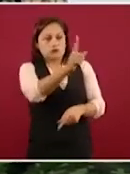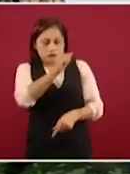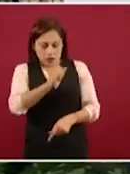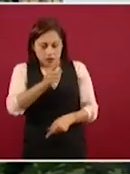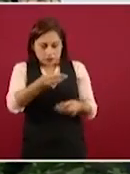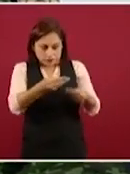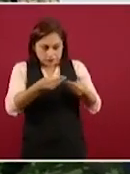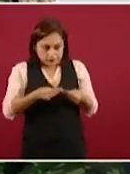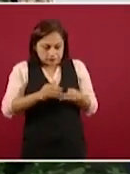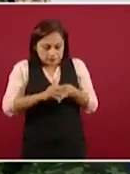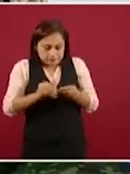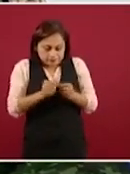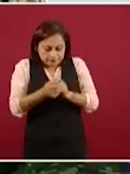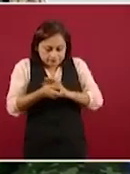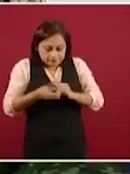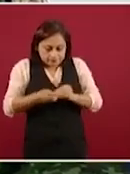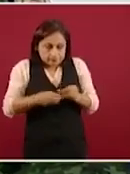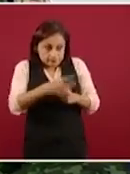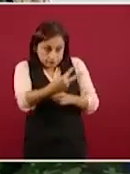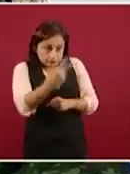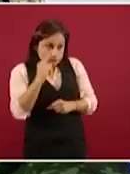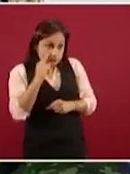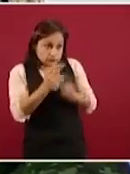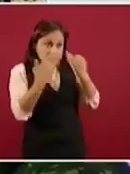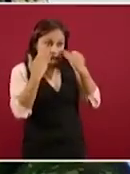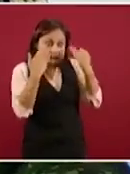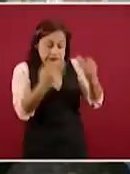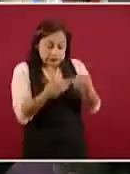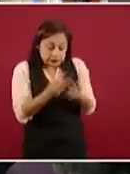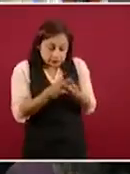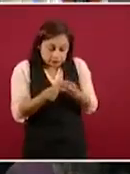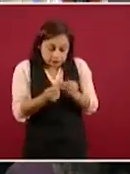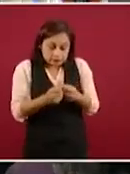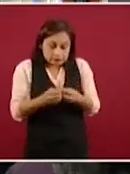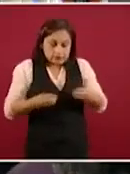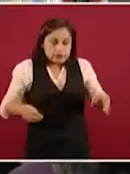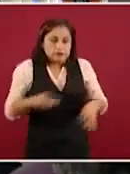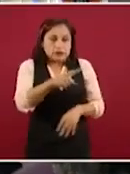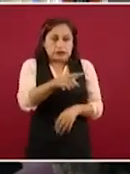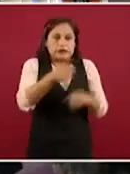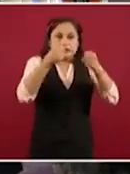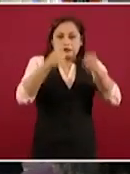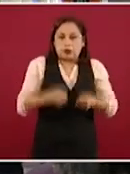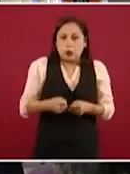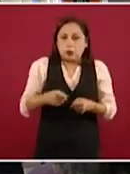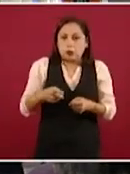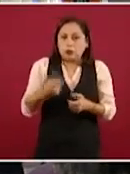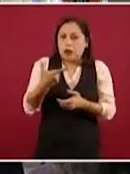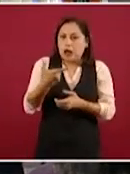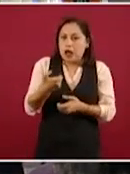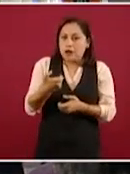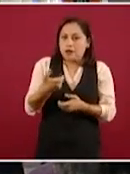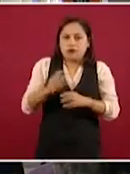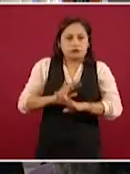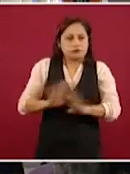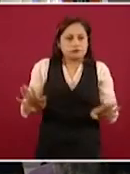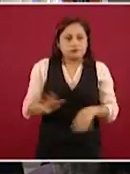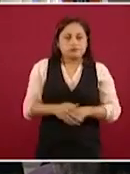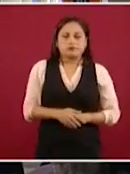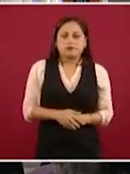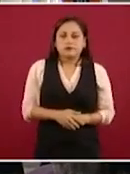la plena seguridad de que lo que entregó ya no se vuelva a utilizar. El siguiente, por